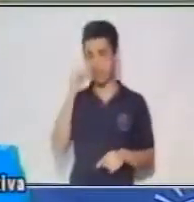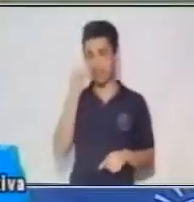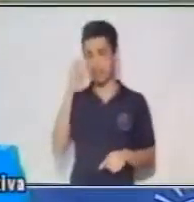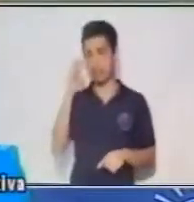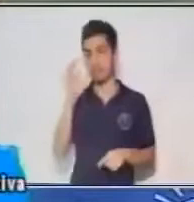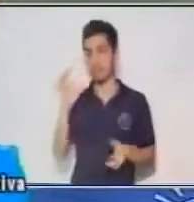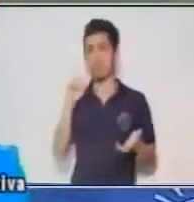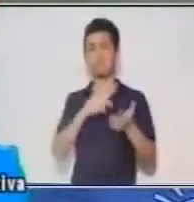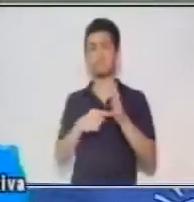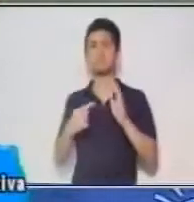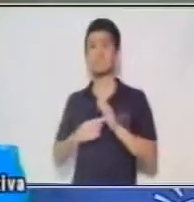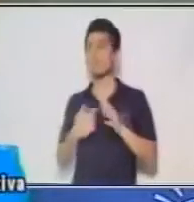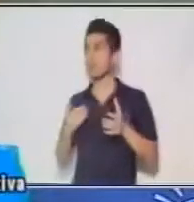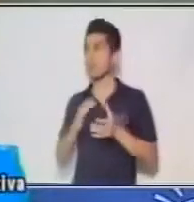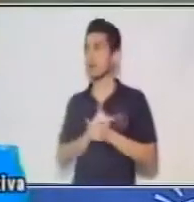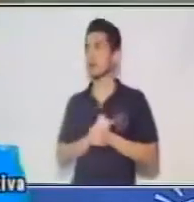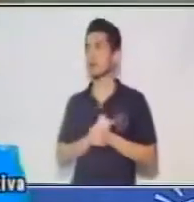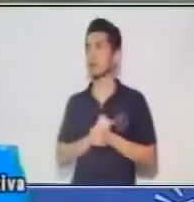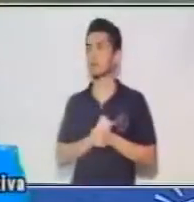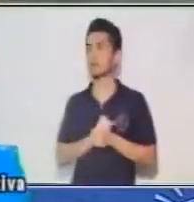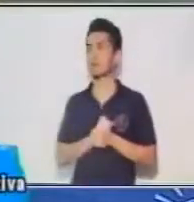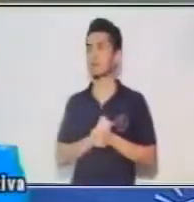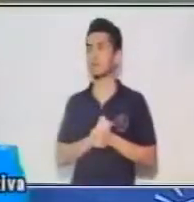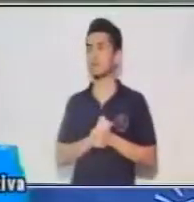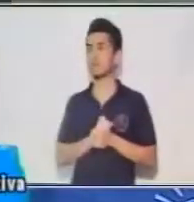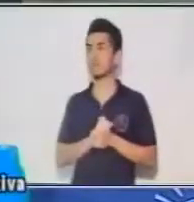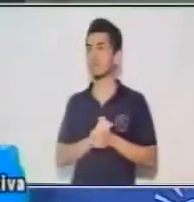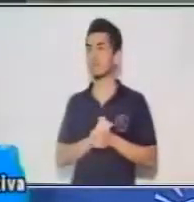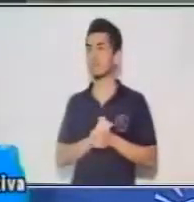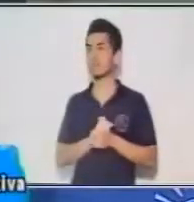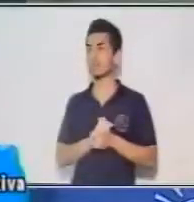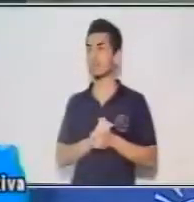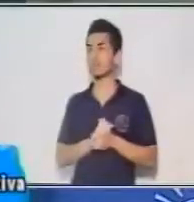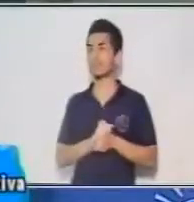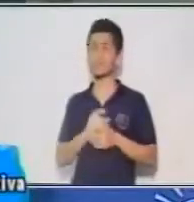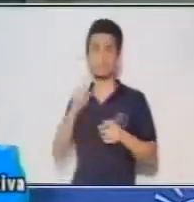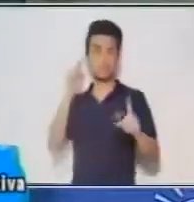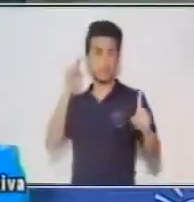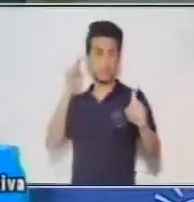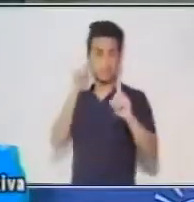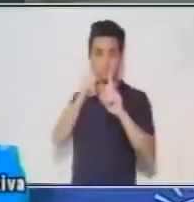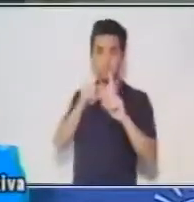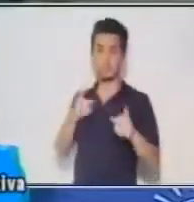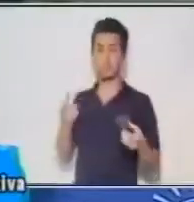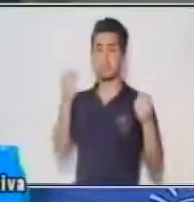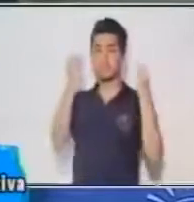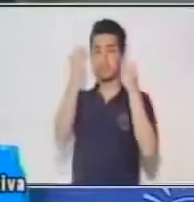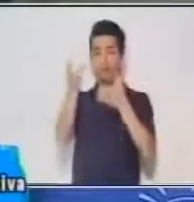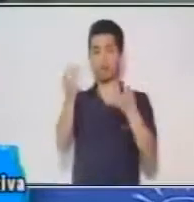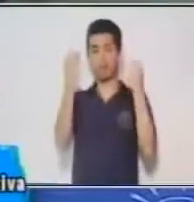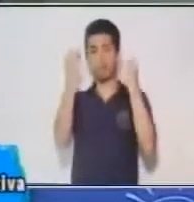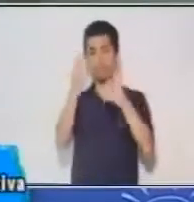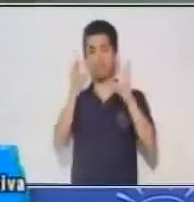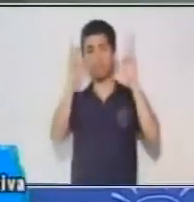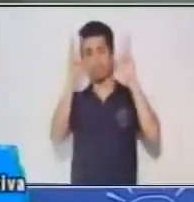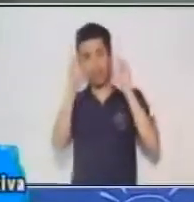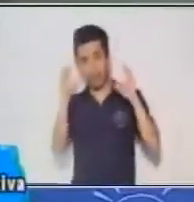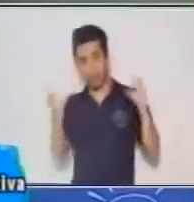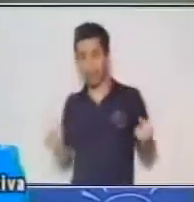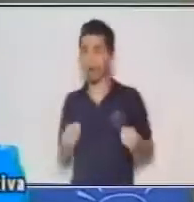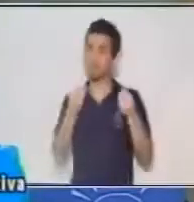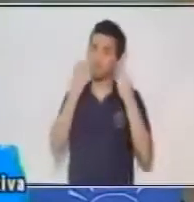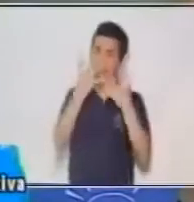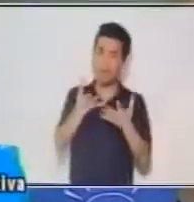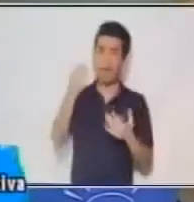tiene como fin primordial informar temas, exponer ideas